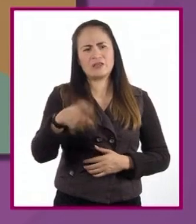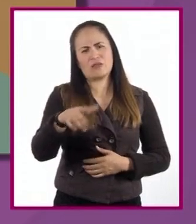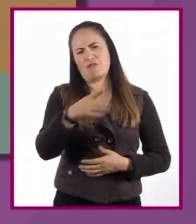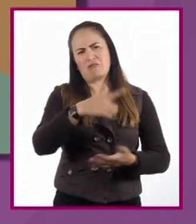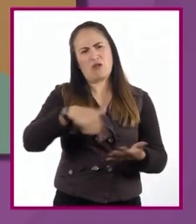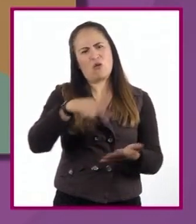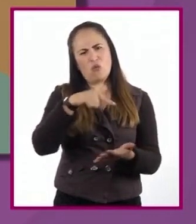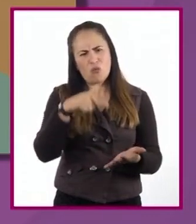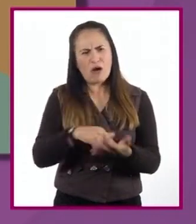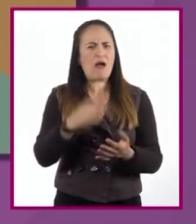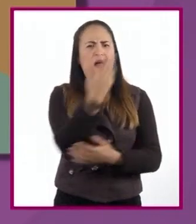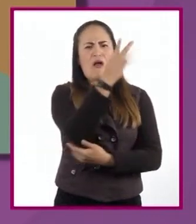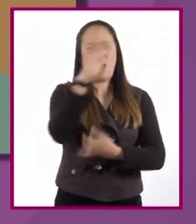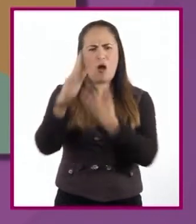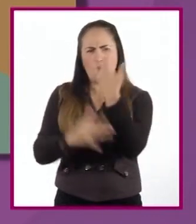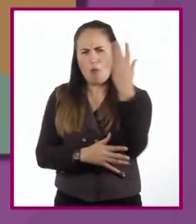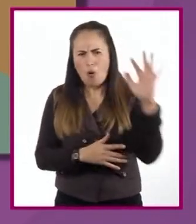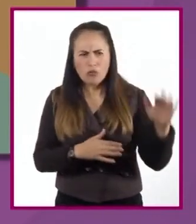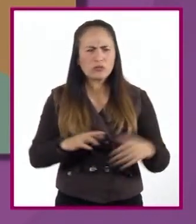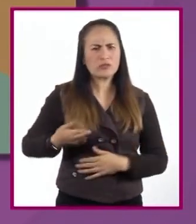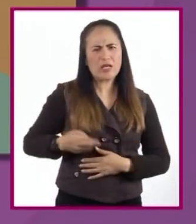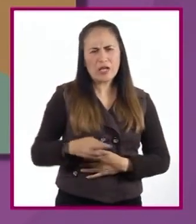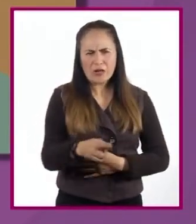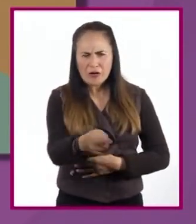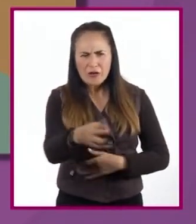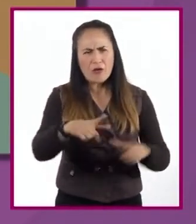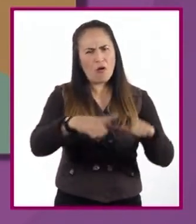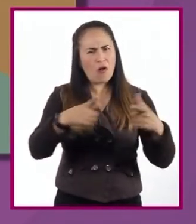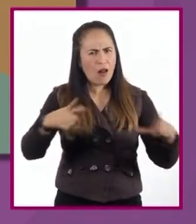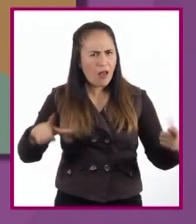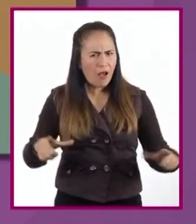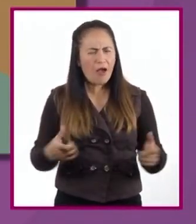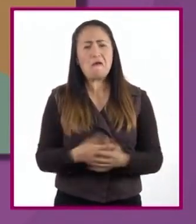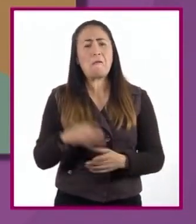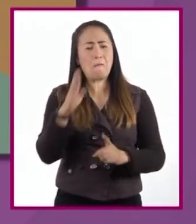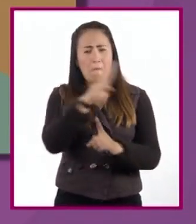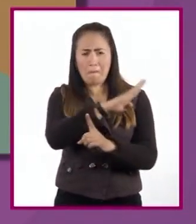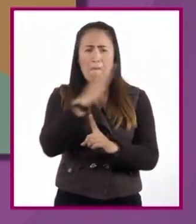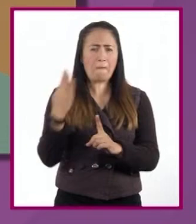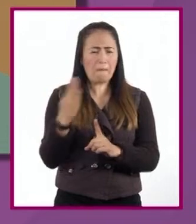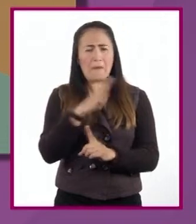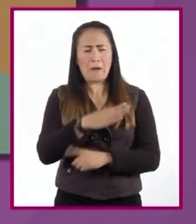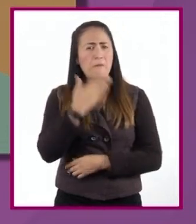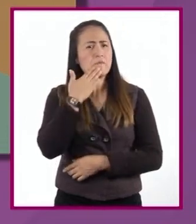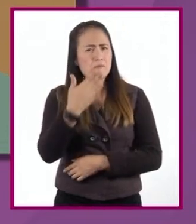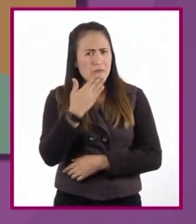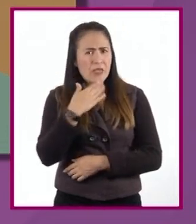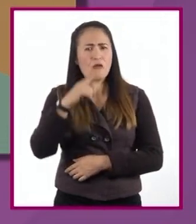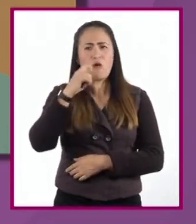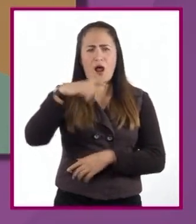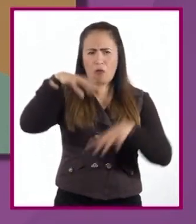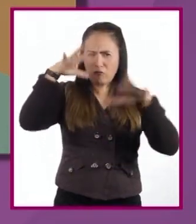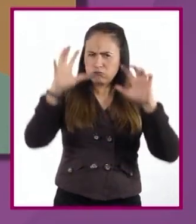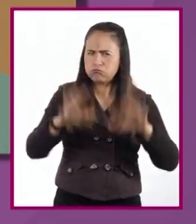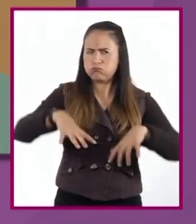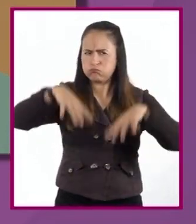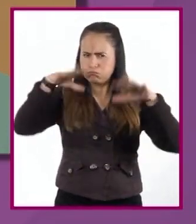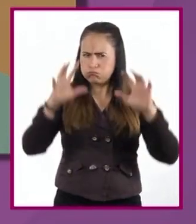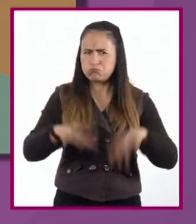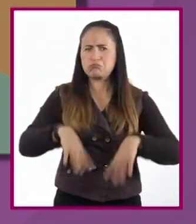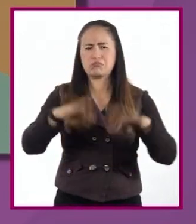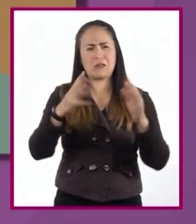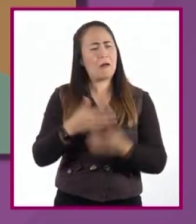que su bosque, había que su río, que su lago, que su clima templado, que su lluvia abundante, pues